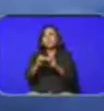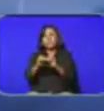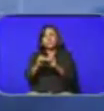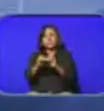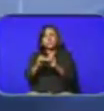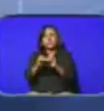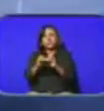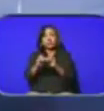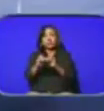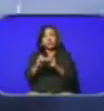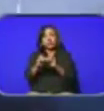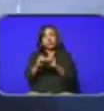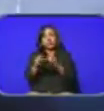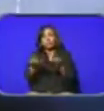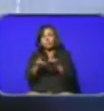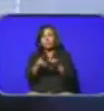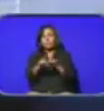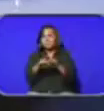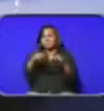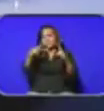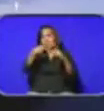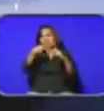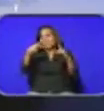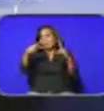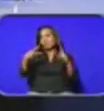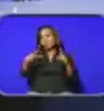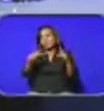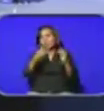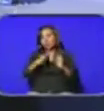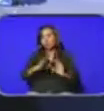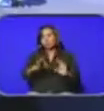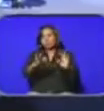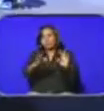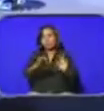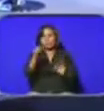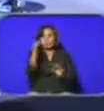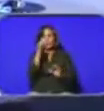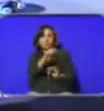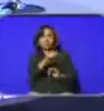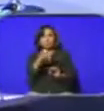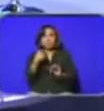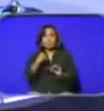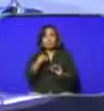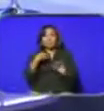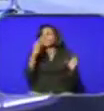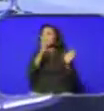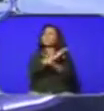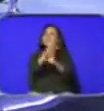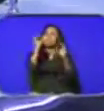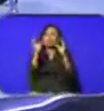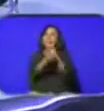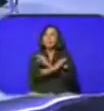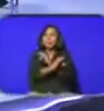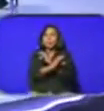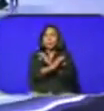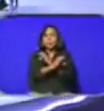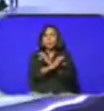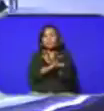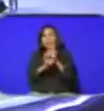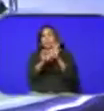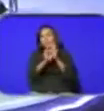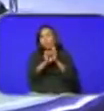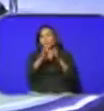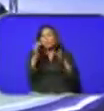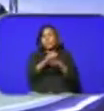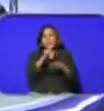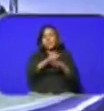En el área de hospitalidad y turismo, por ejemplo, van a haber habitaciones de hoteles, van a haber áreas que van a replicar la recepción de un hotel, cosa que